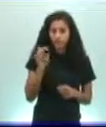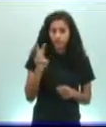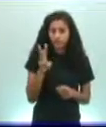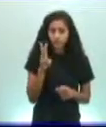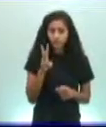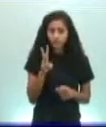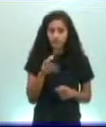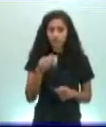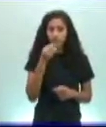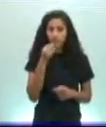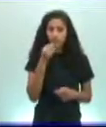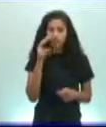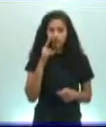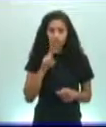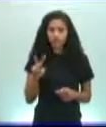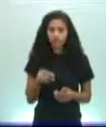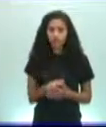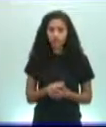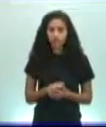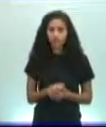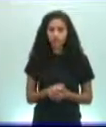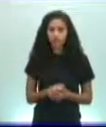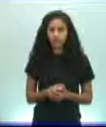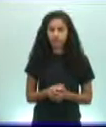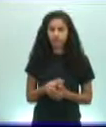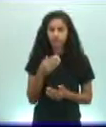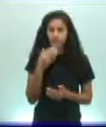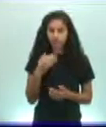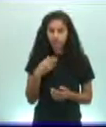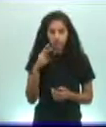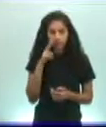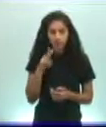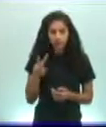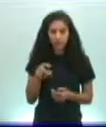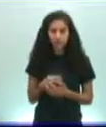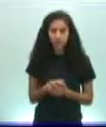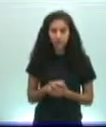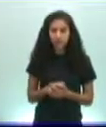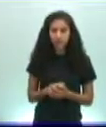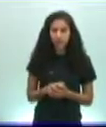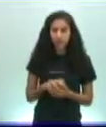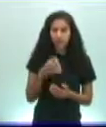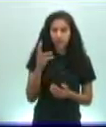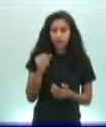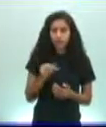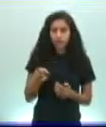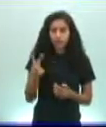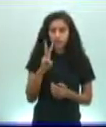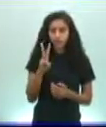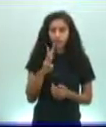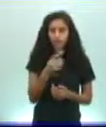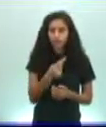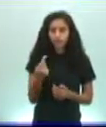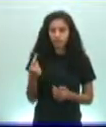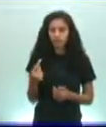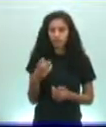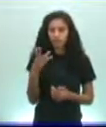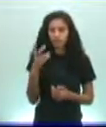cúbica, sí podremos hallarlo. ¿Cómo? Buscando la raíz cúbica de cada uno de